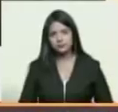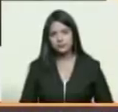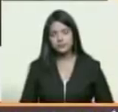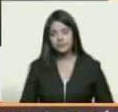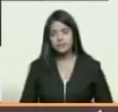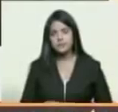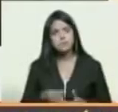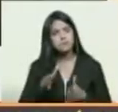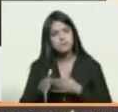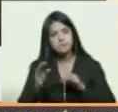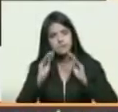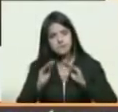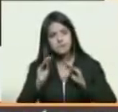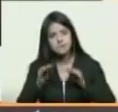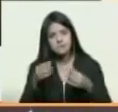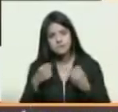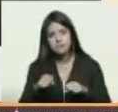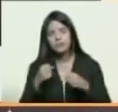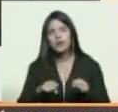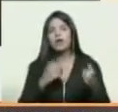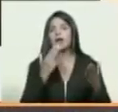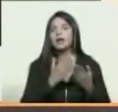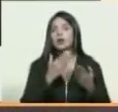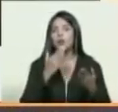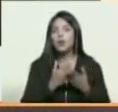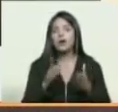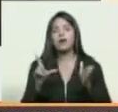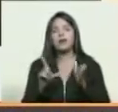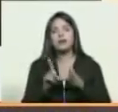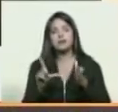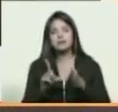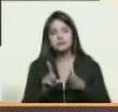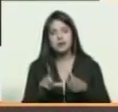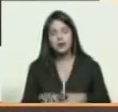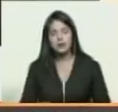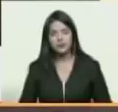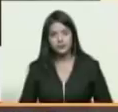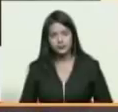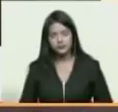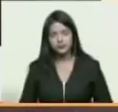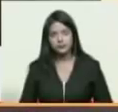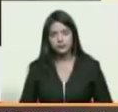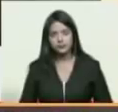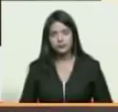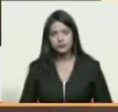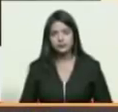forja, en cada escuela, en cada liceo, en cada